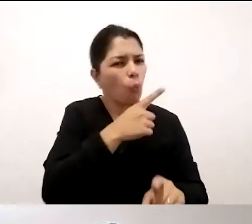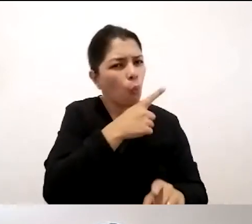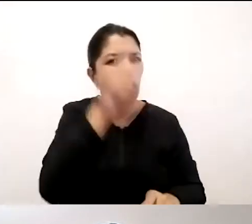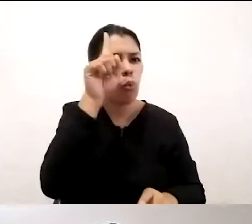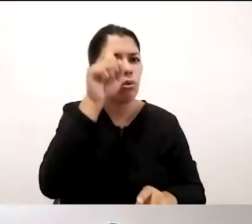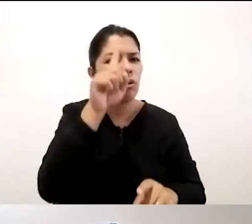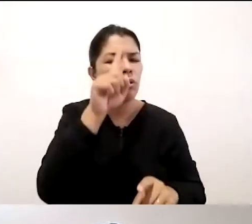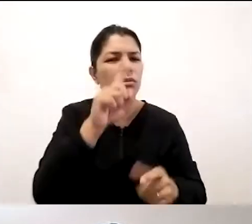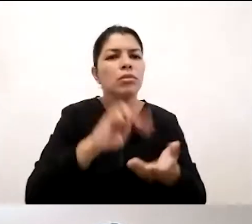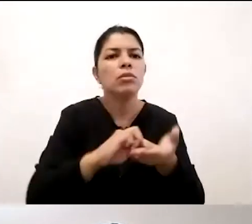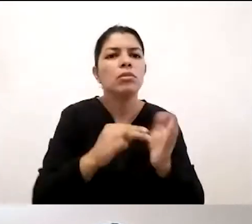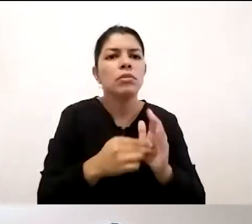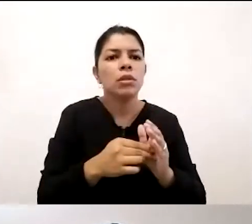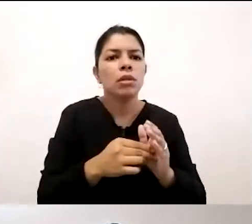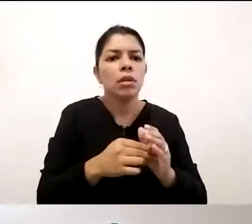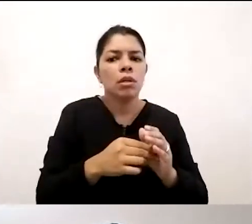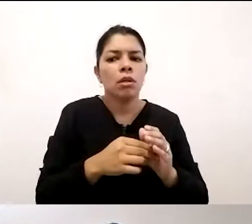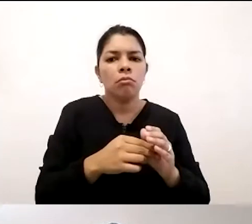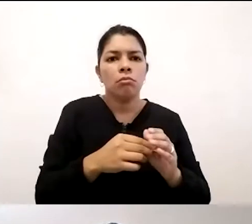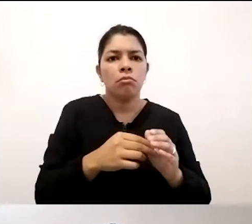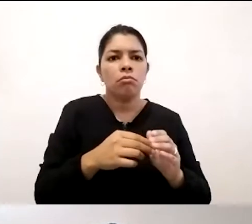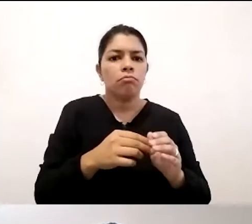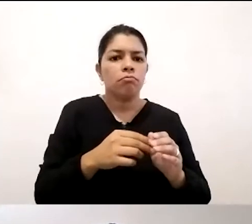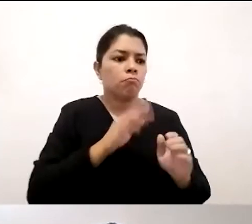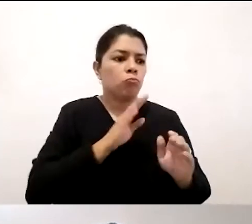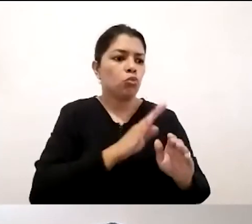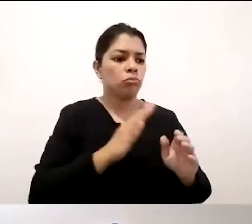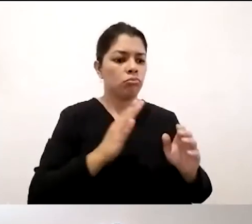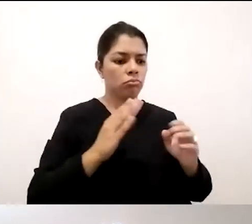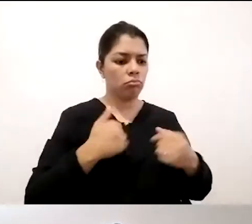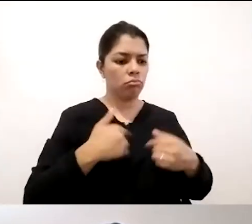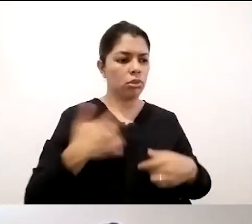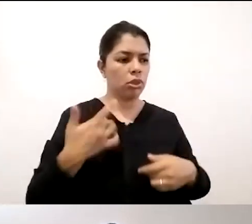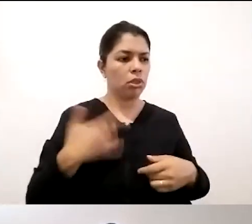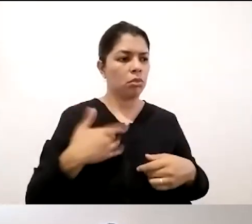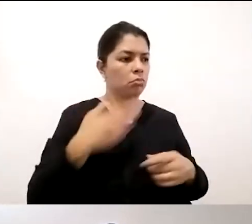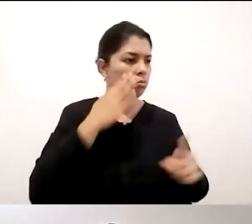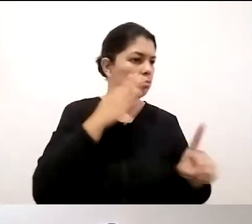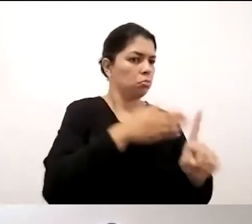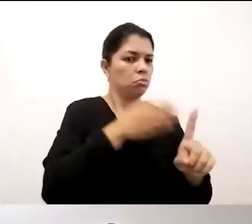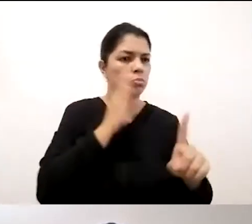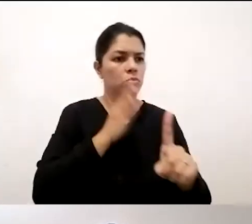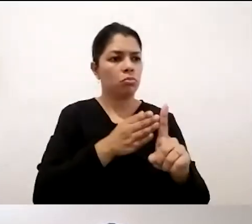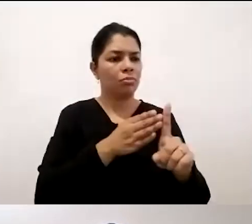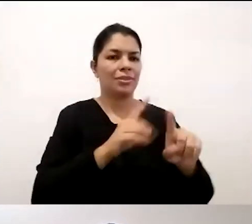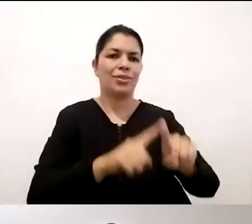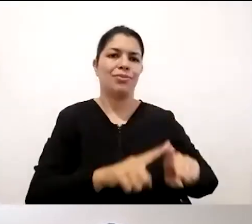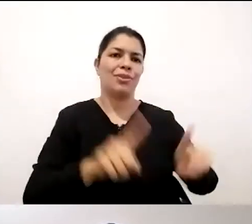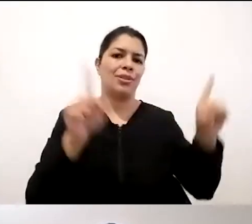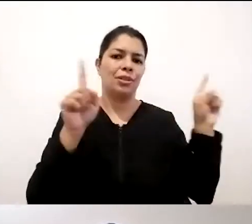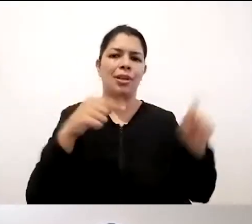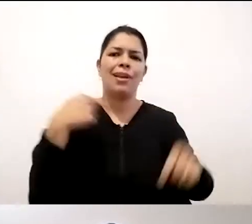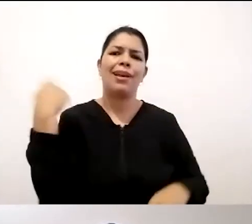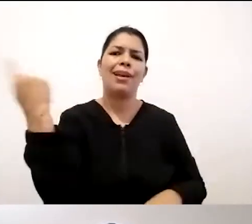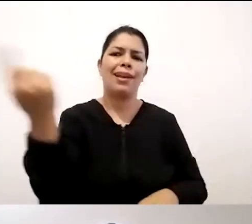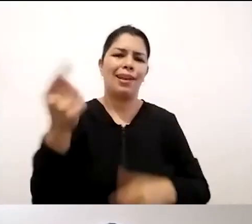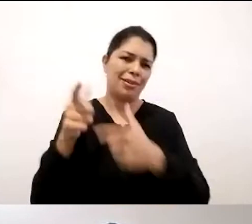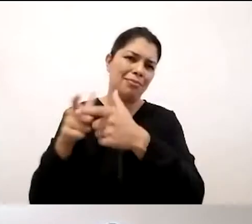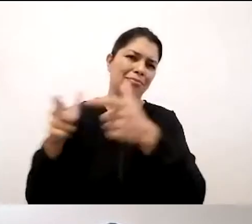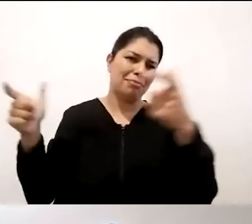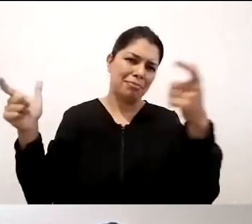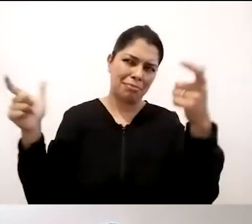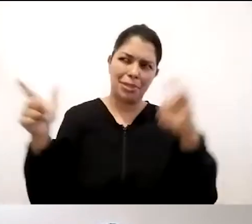personas que se identifican o definen su orientación de manera diferente a la que comúnmente se conoce o que predomina en la